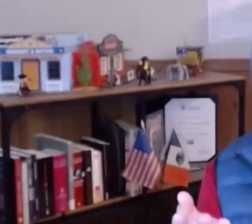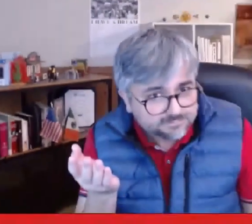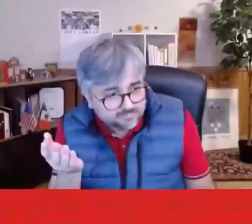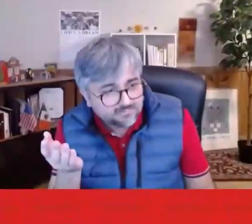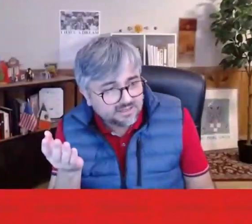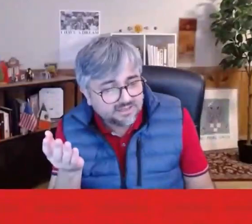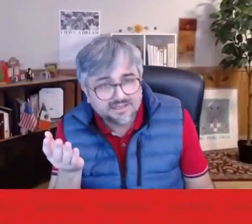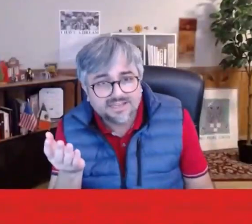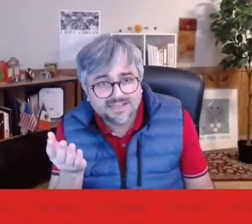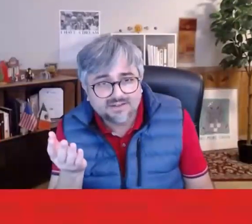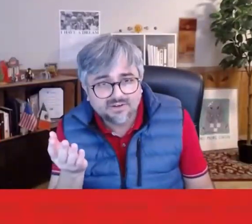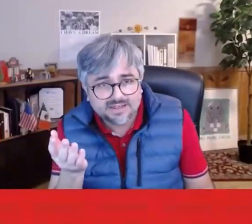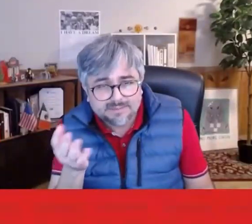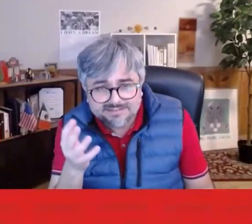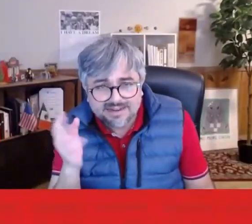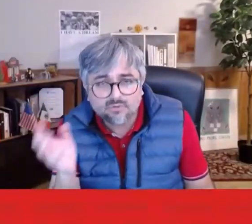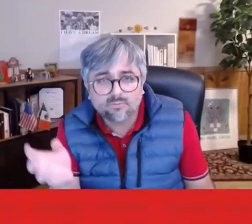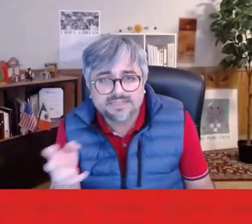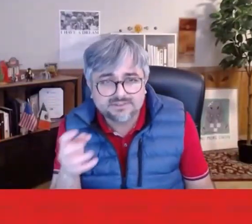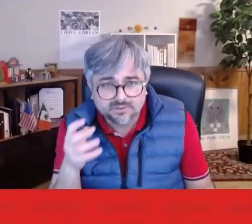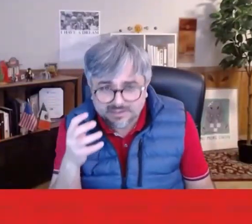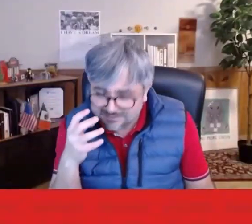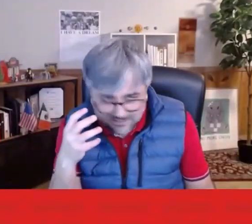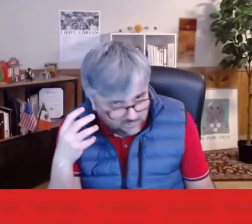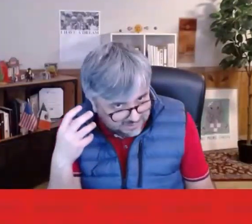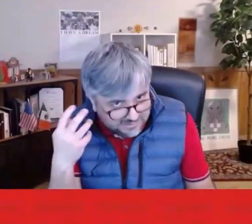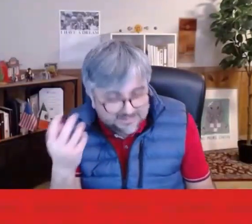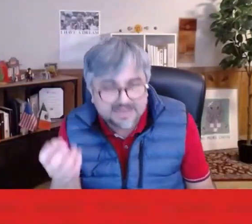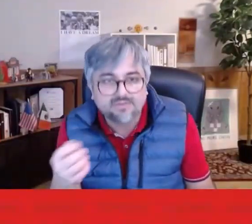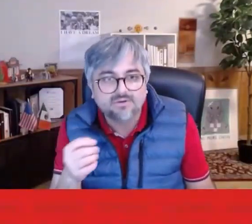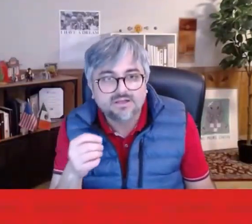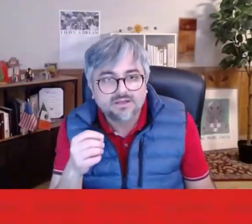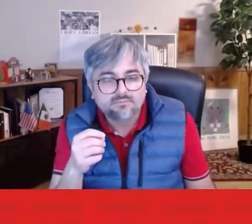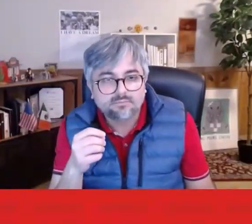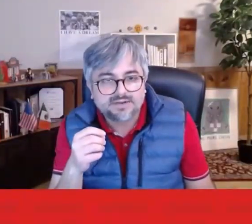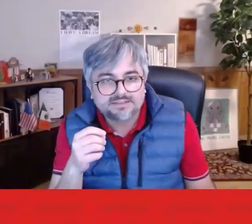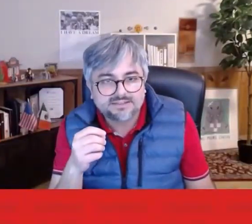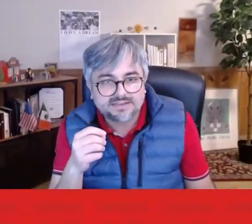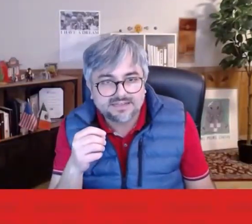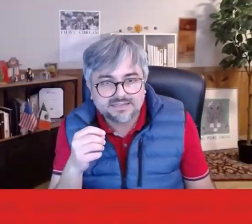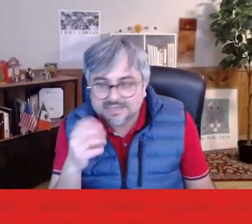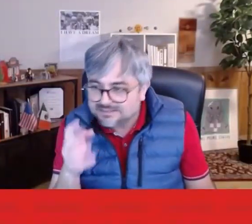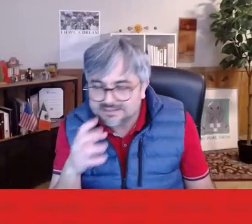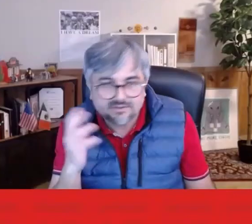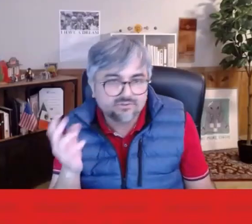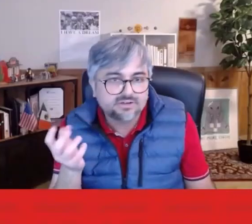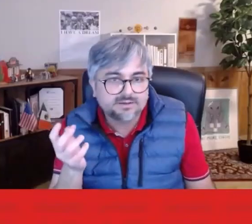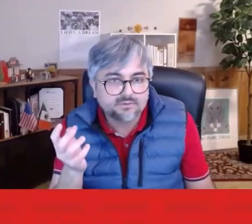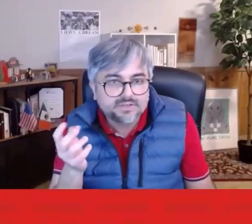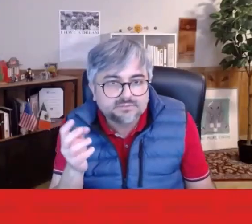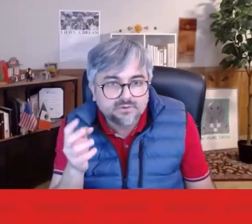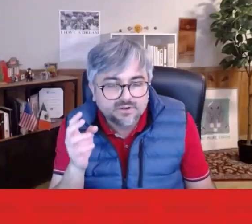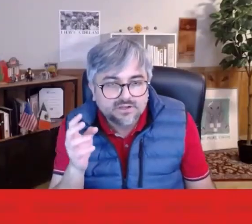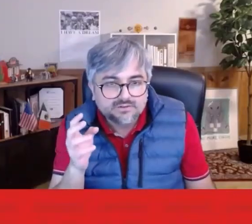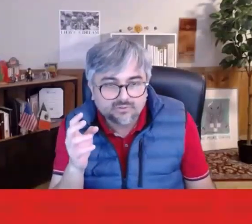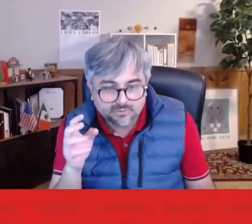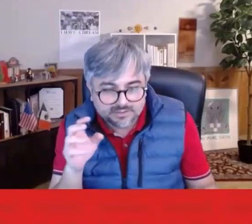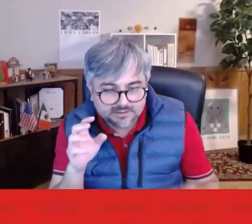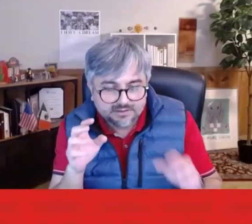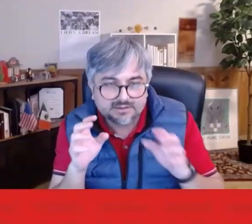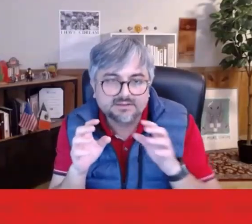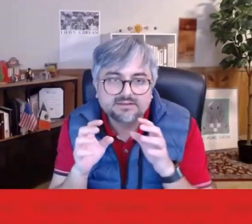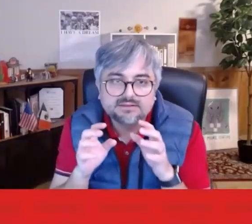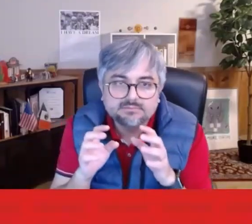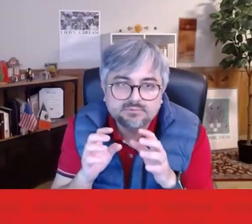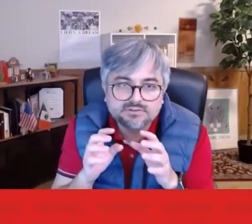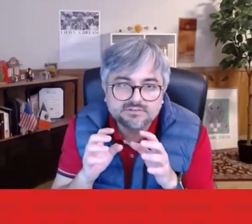Enrique, además del argumento que tan utilizado por parte de la derecha, del conservadurismo,